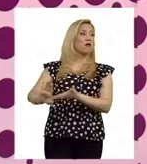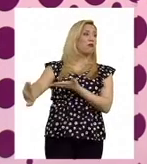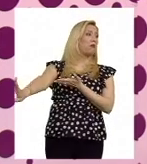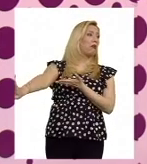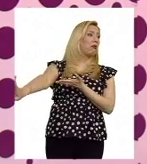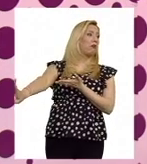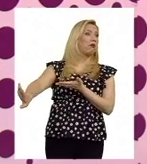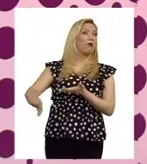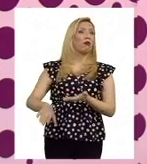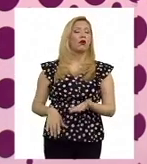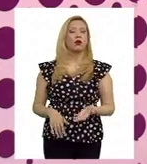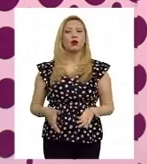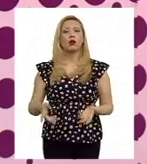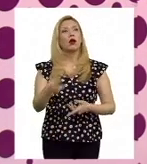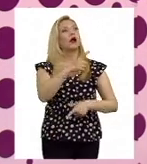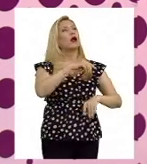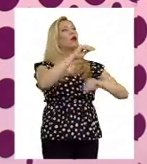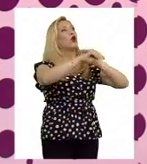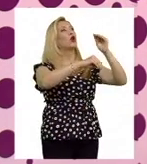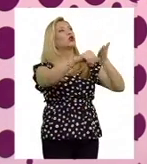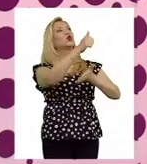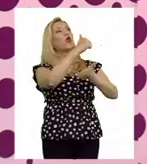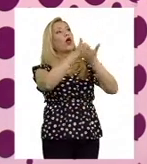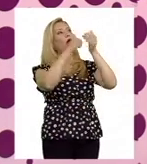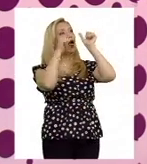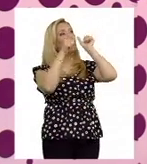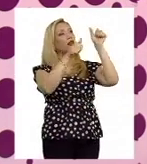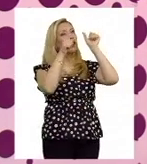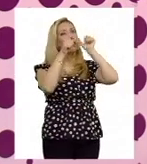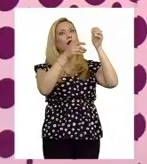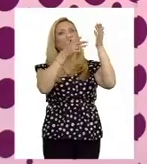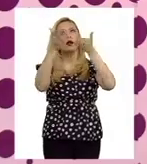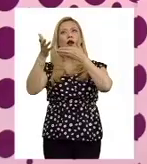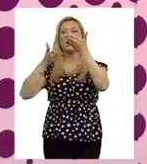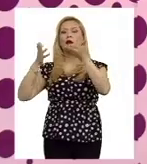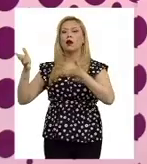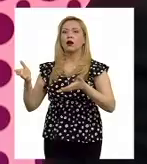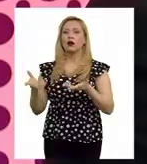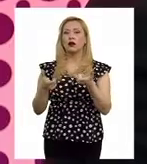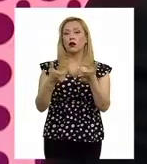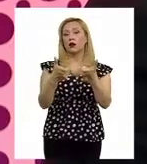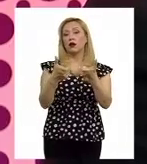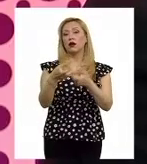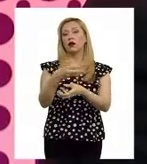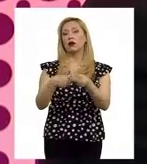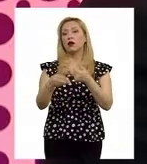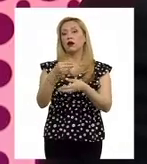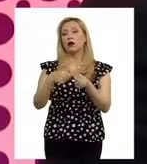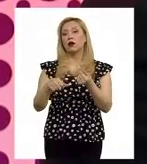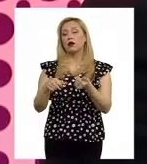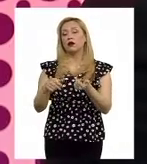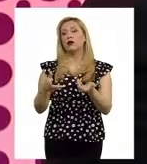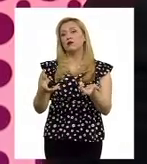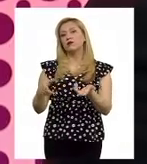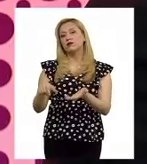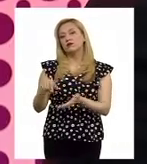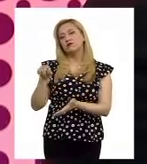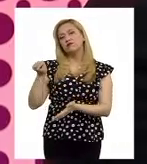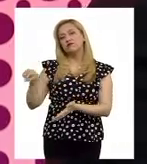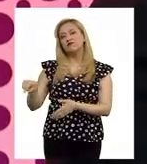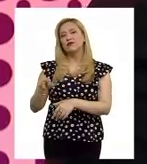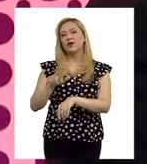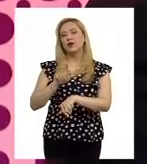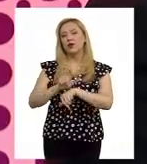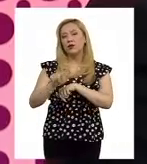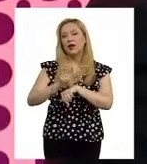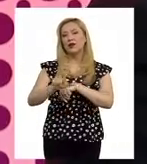los modelos de desarrollo que se han implementado en las economías centroamericanas y en